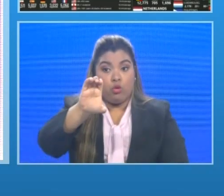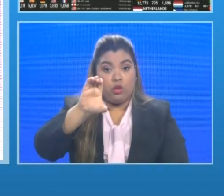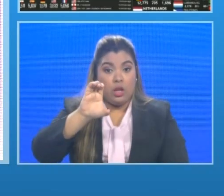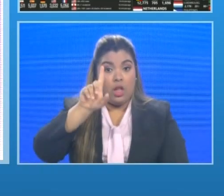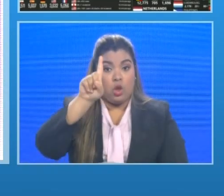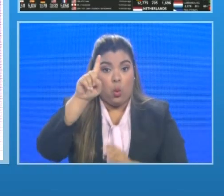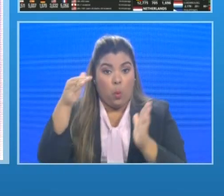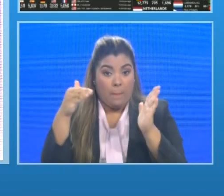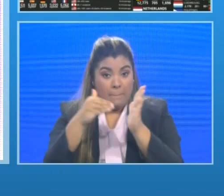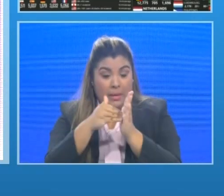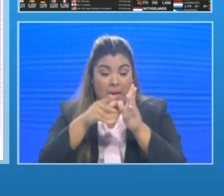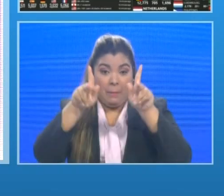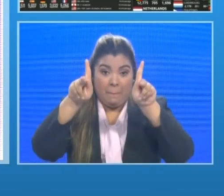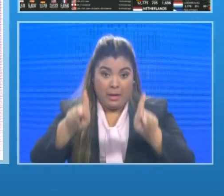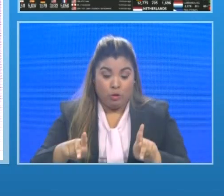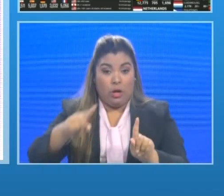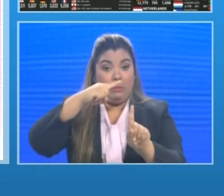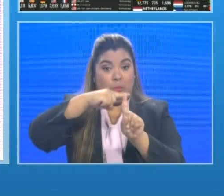801.400 casos confirmados,